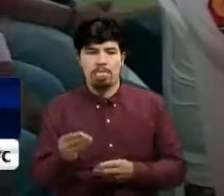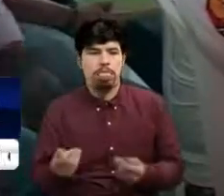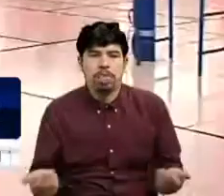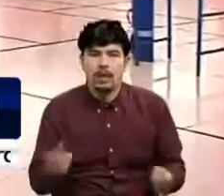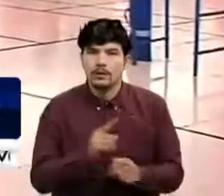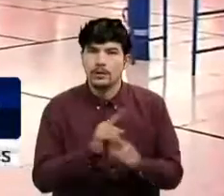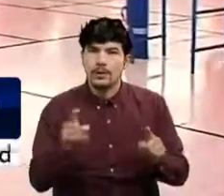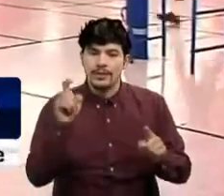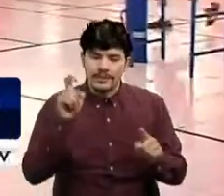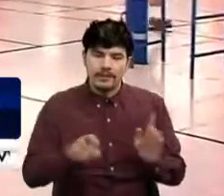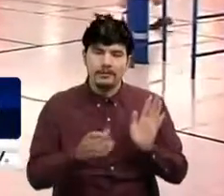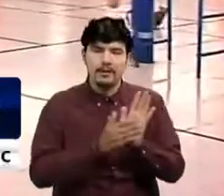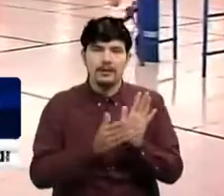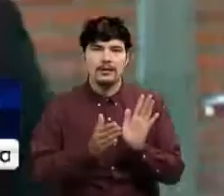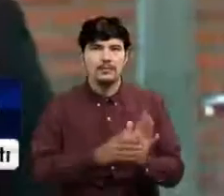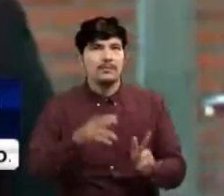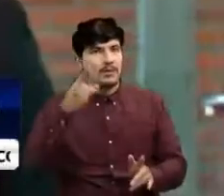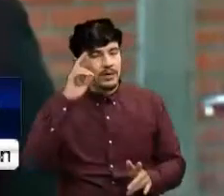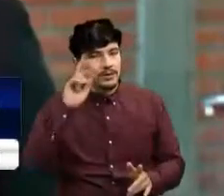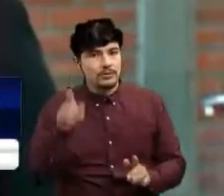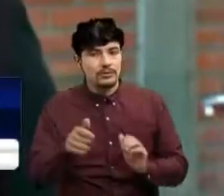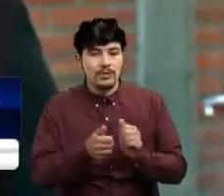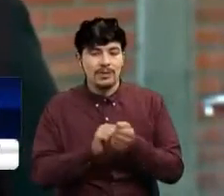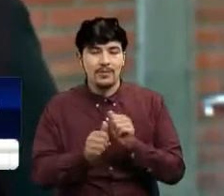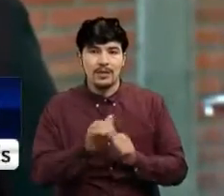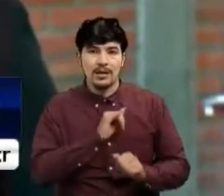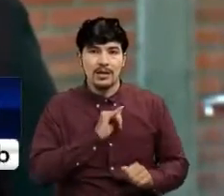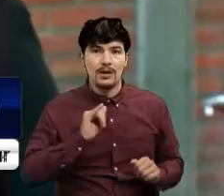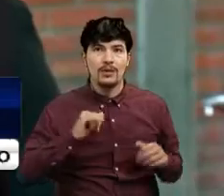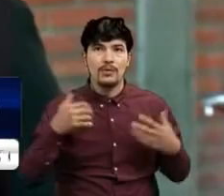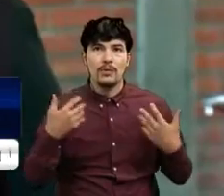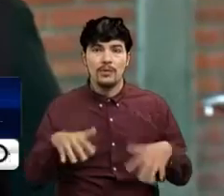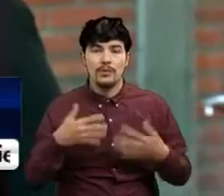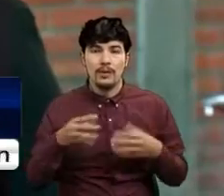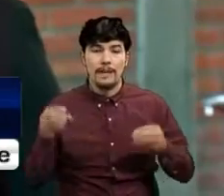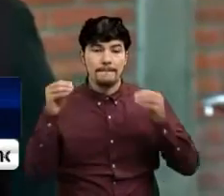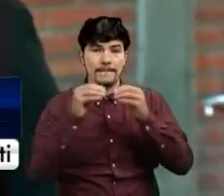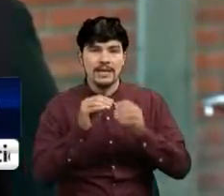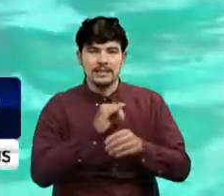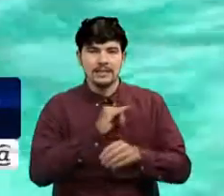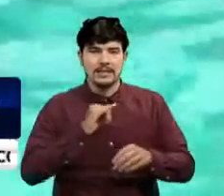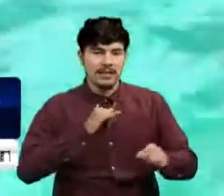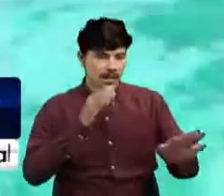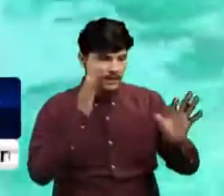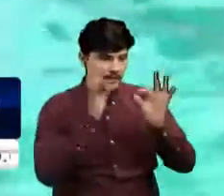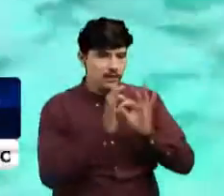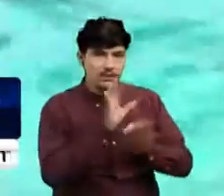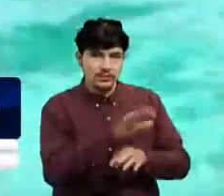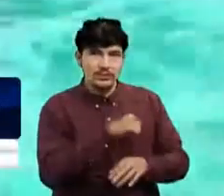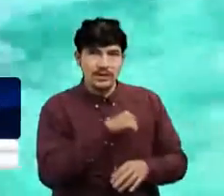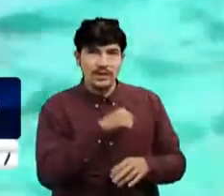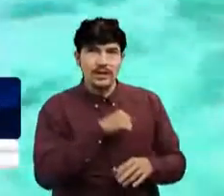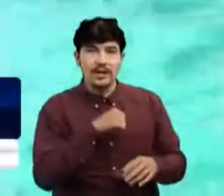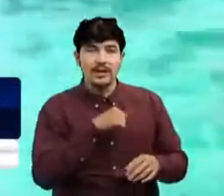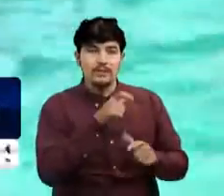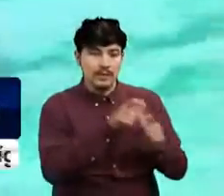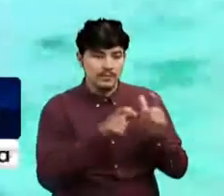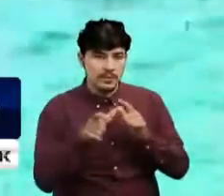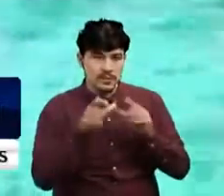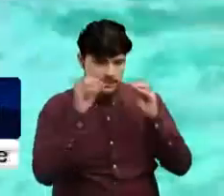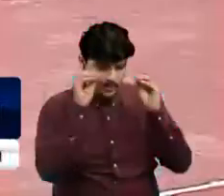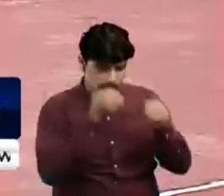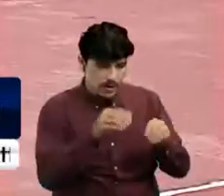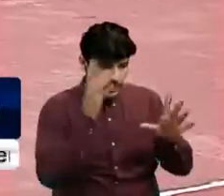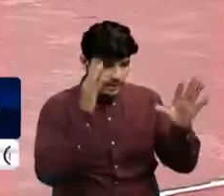argumentar se logró otra cosa que es en los deportes individuales ser más individualización en la individuación tener la atleta por atleta